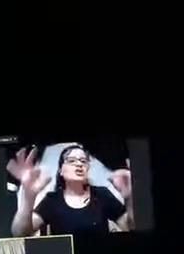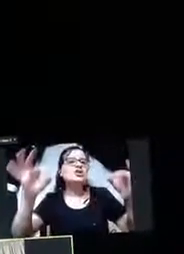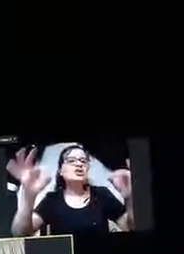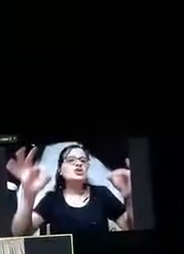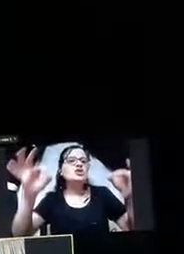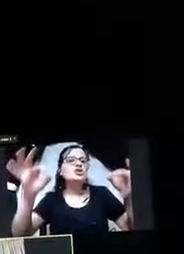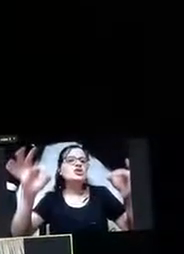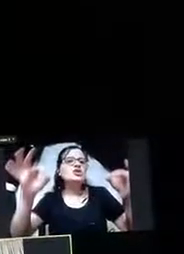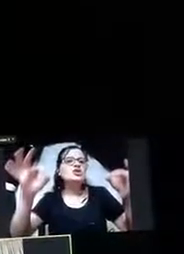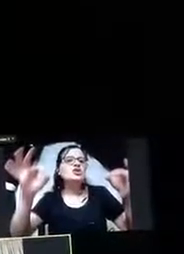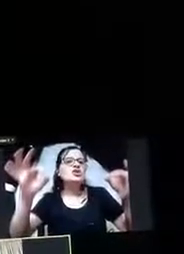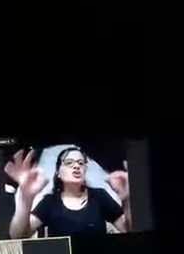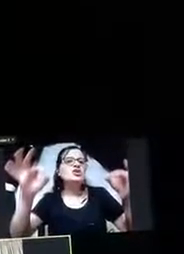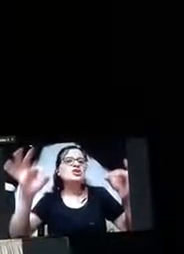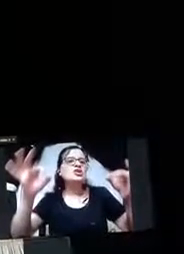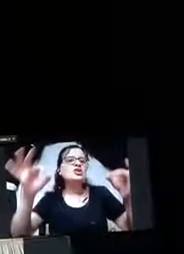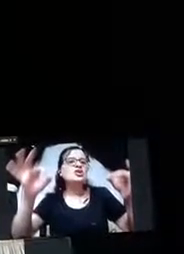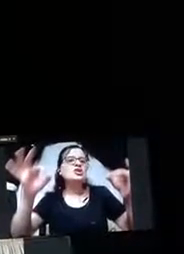América.